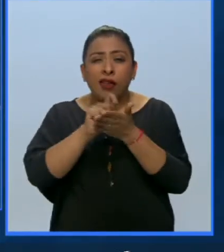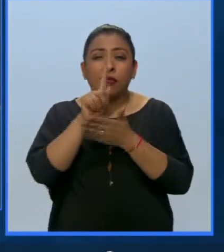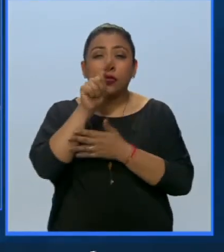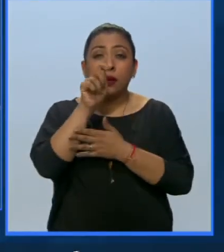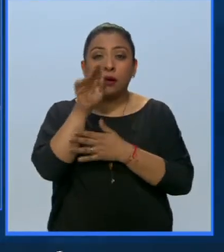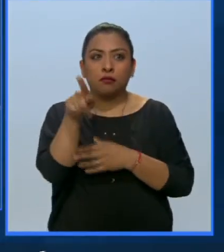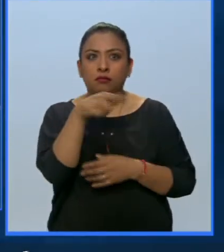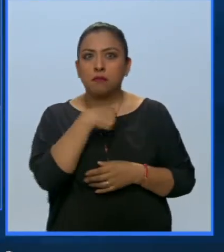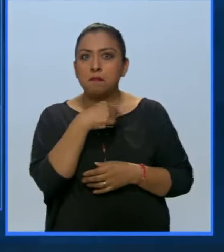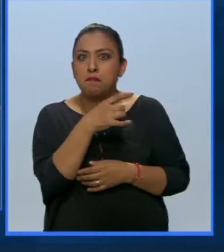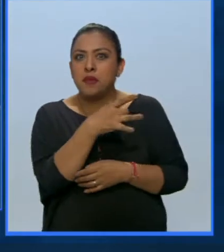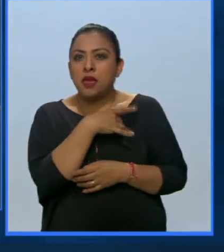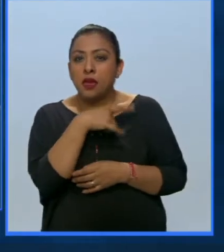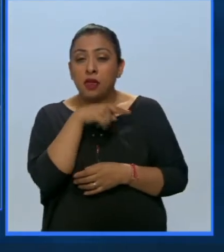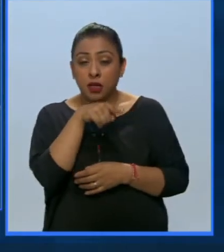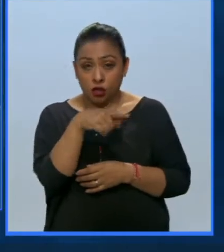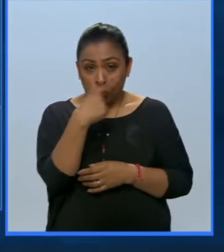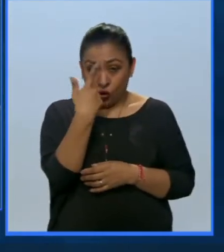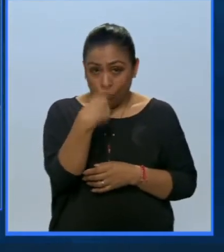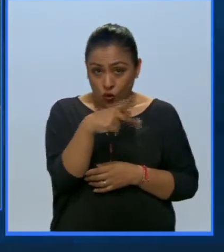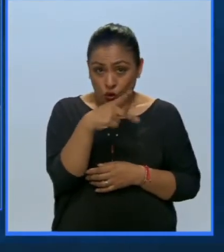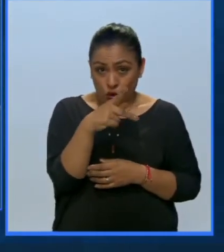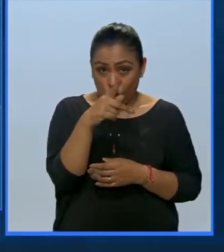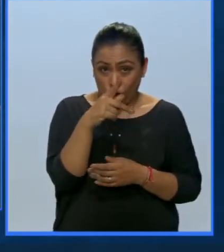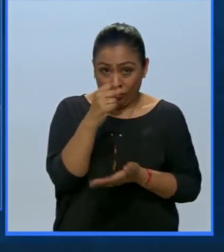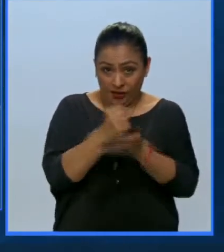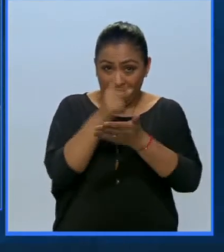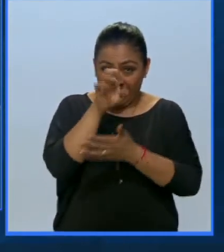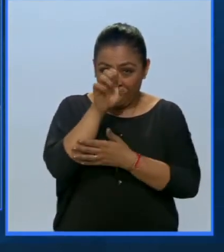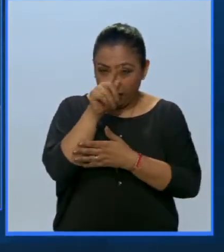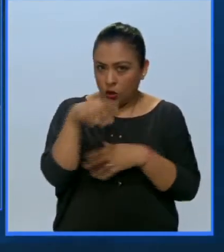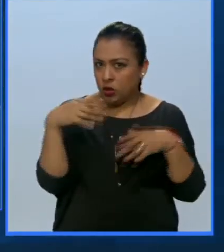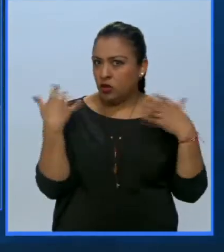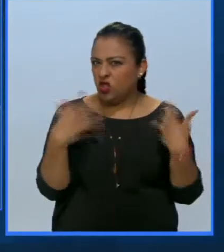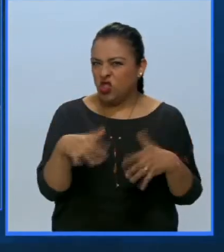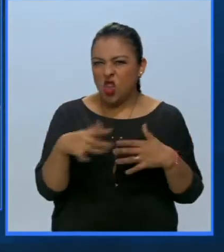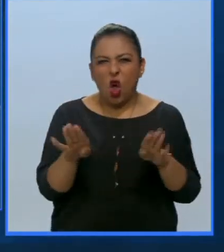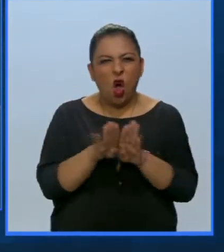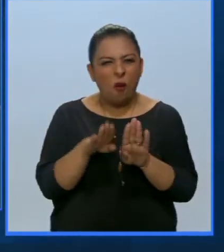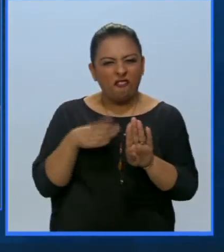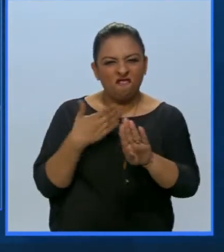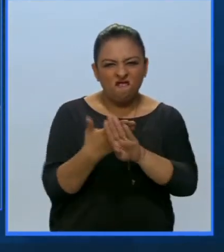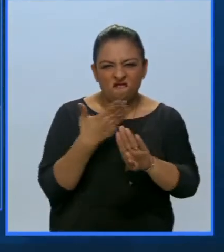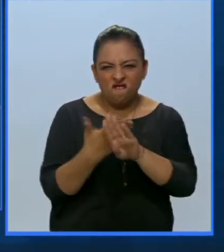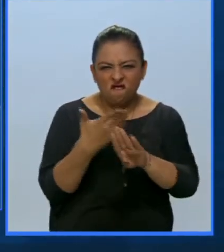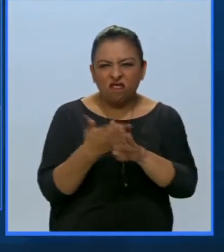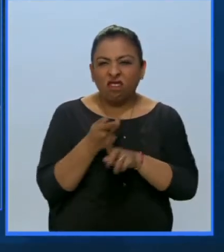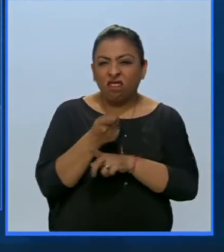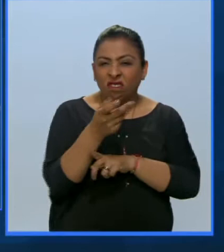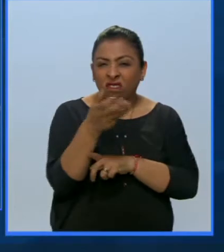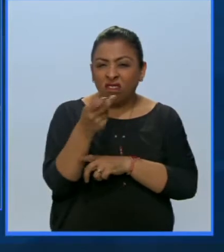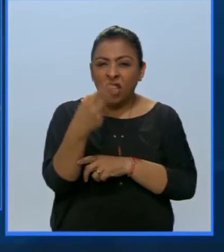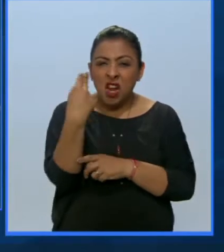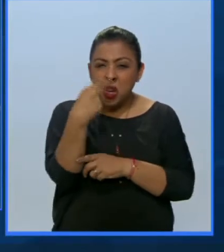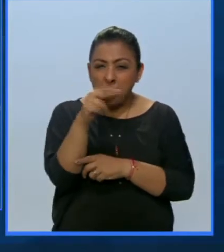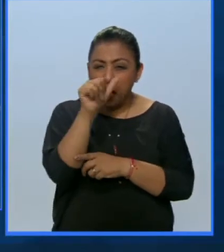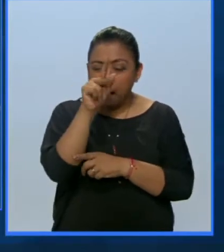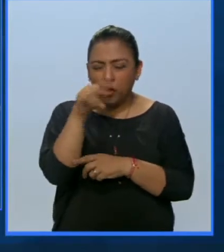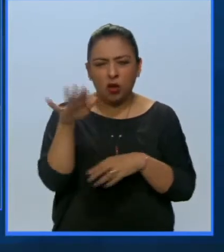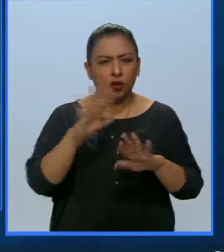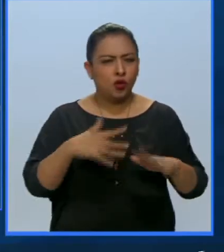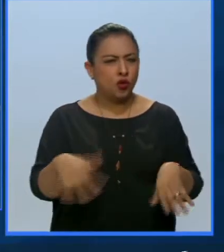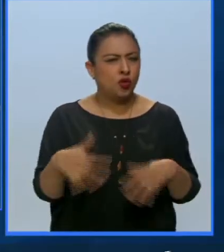temida, porque sus editoriales eran fulminantes, ponía unos apodos terribles.